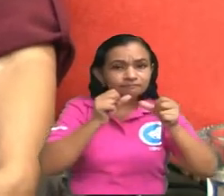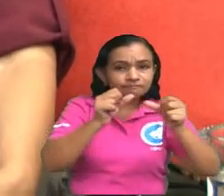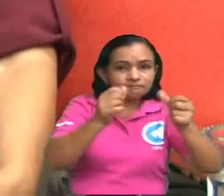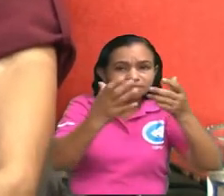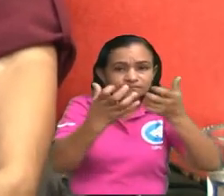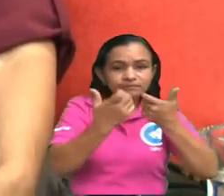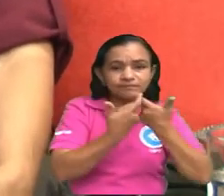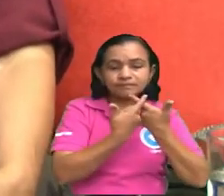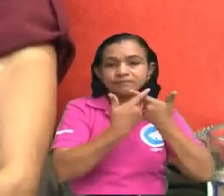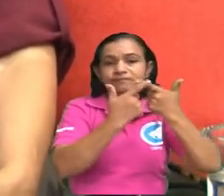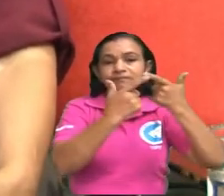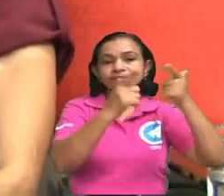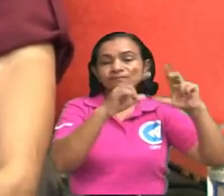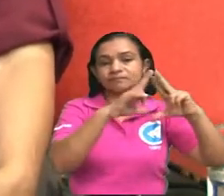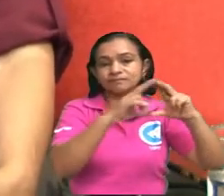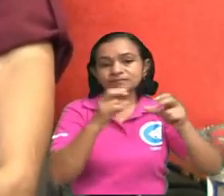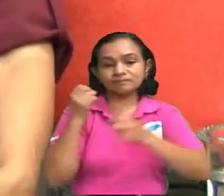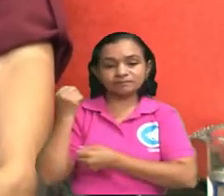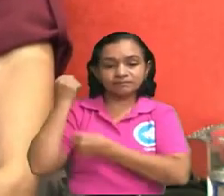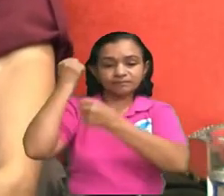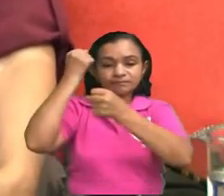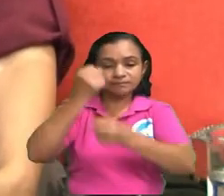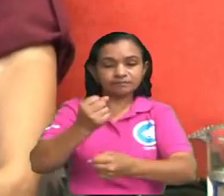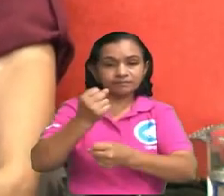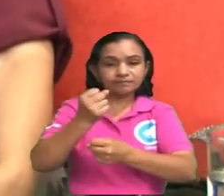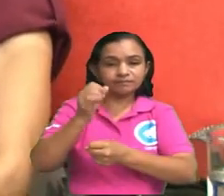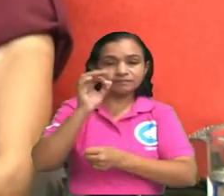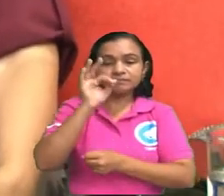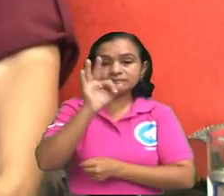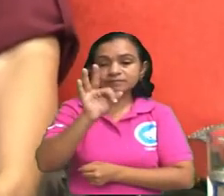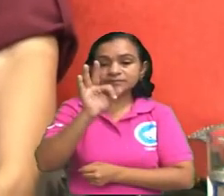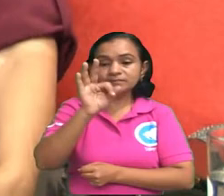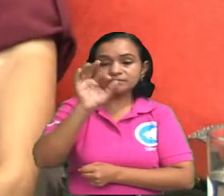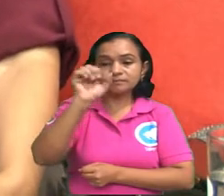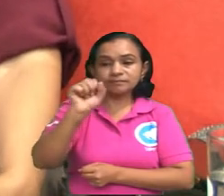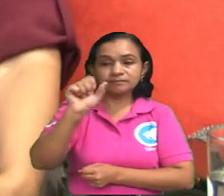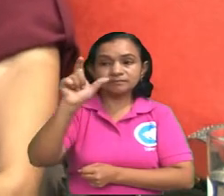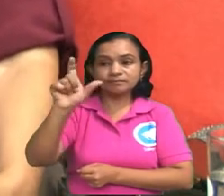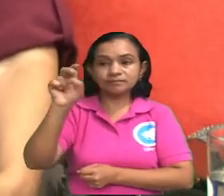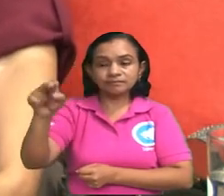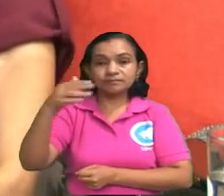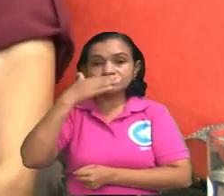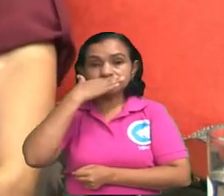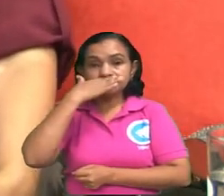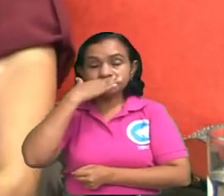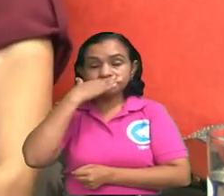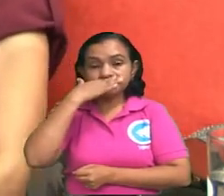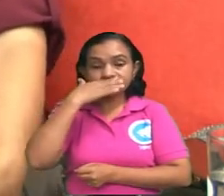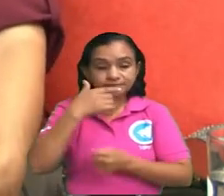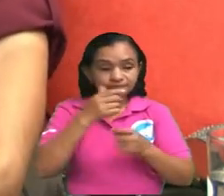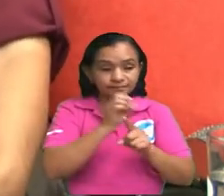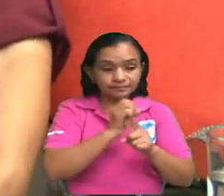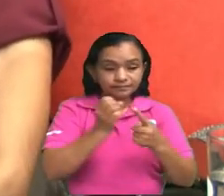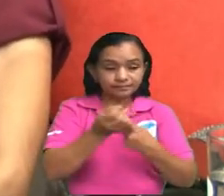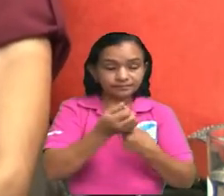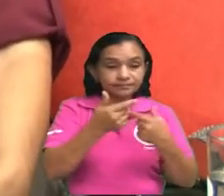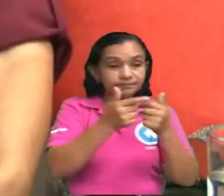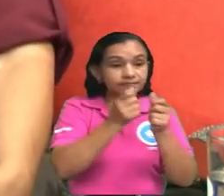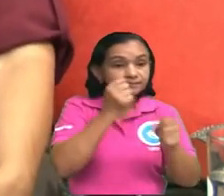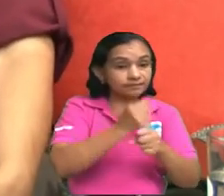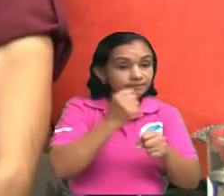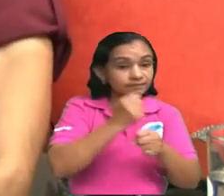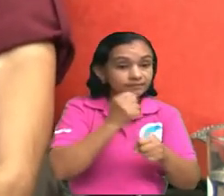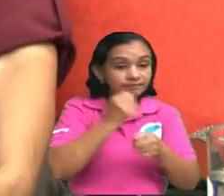liberación, porque ellos fundan el Frente Sandinista de Liberación Nacional. La relación con el movimiento obrero sindical es